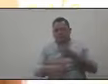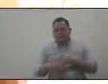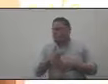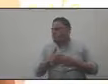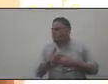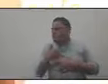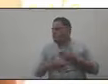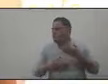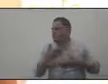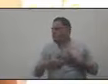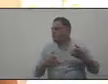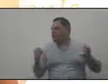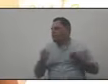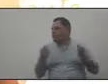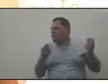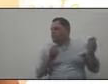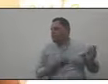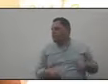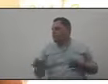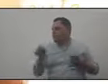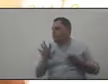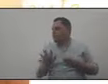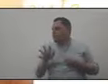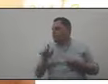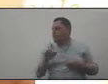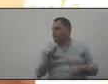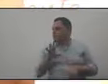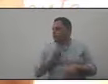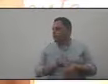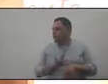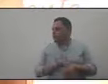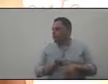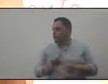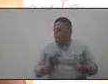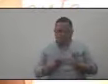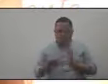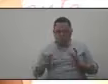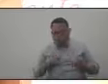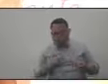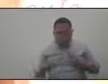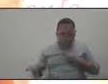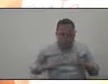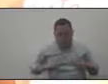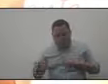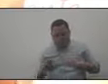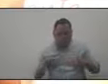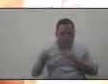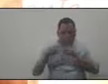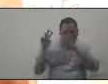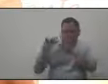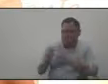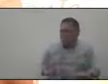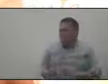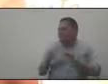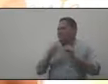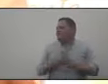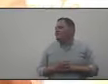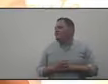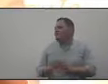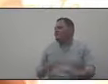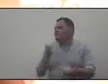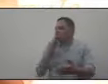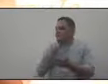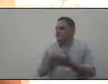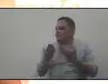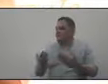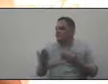me trataban en Bogotá. Cuando uno se enferma empieza a parecerse al médico que lo trata, habla técnicamente, parece un oncóloga. Bueno, Hortensia, felicitaciones, qué